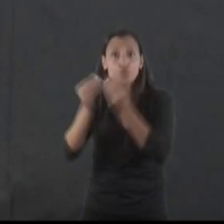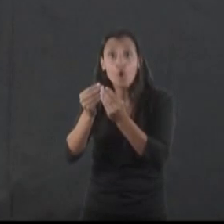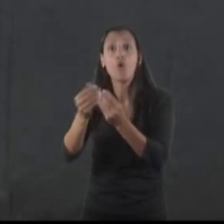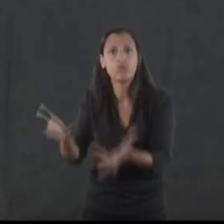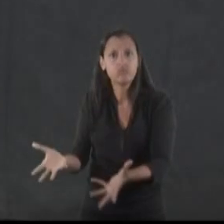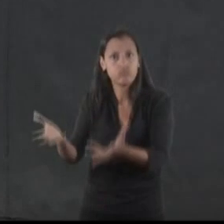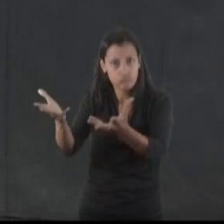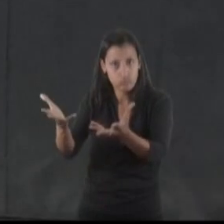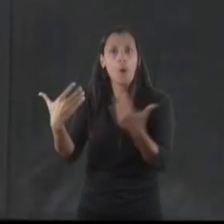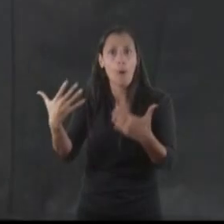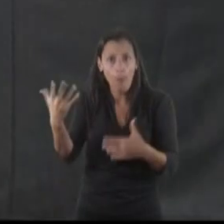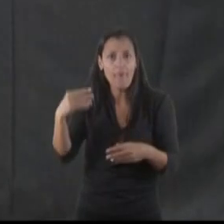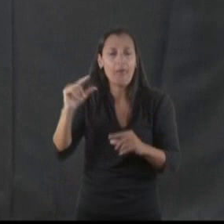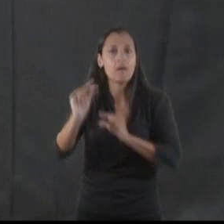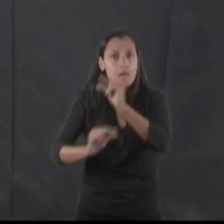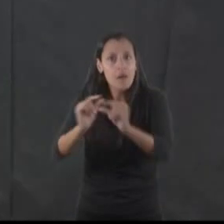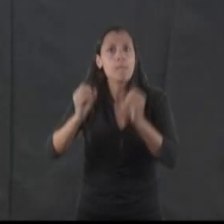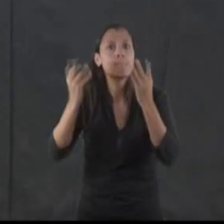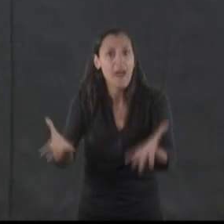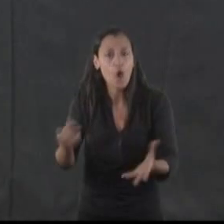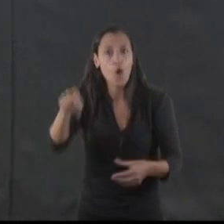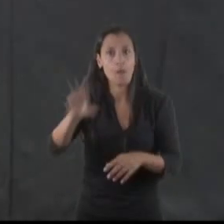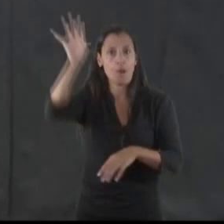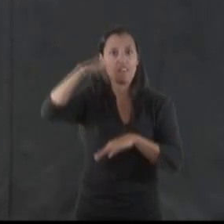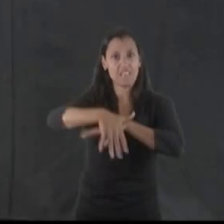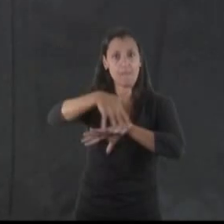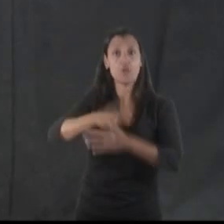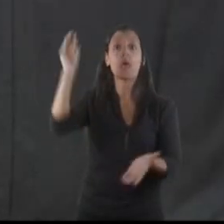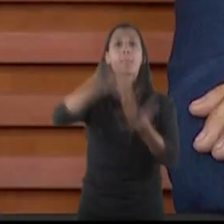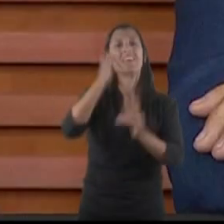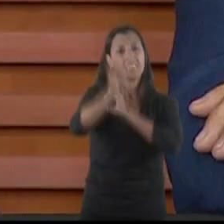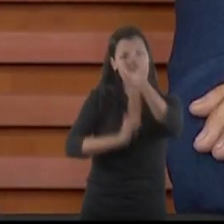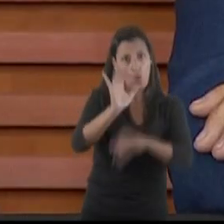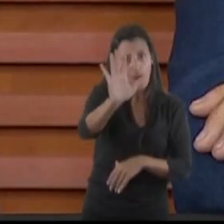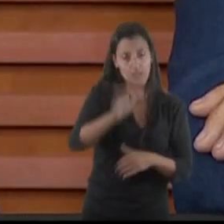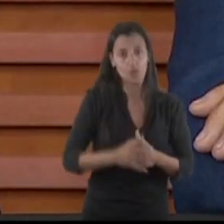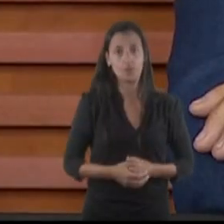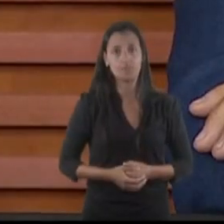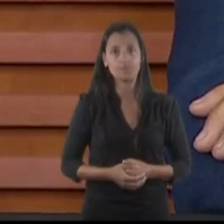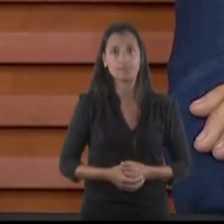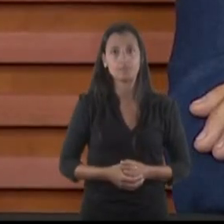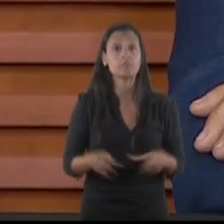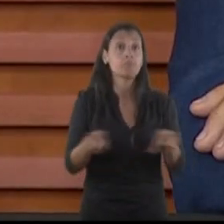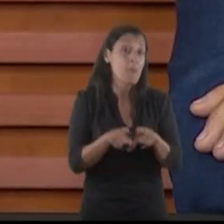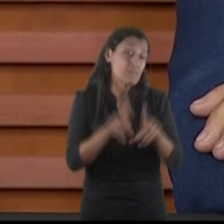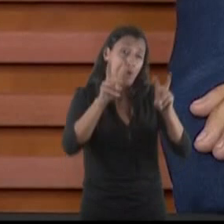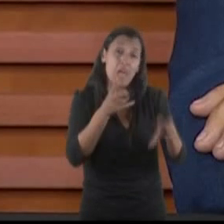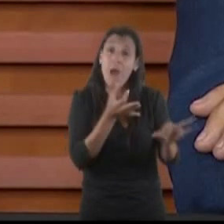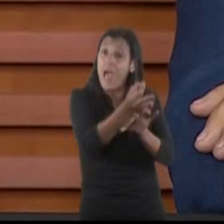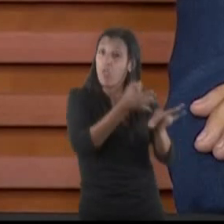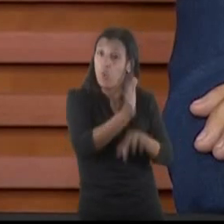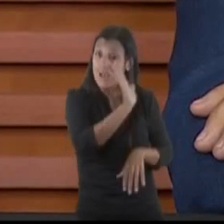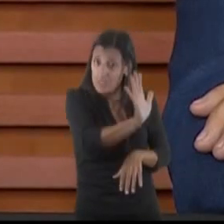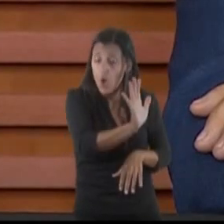una realidad acá en Misiones. Y además, les cuento que como la educación